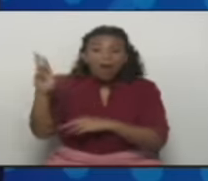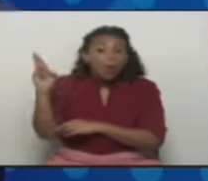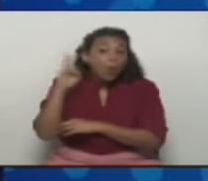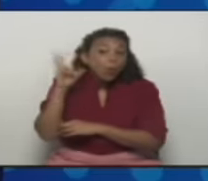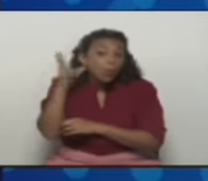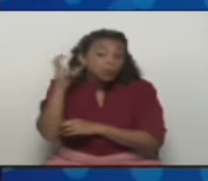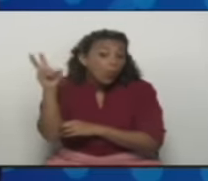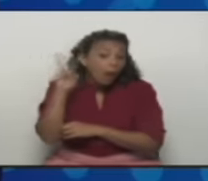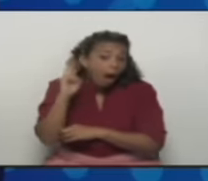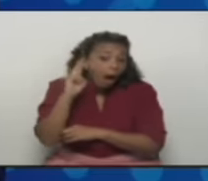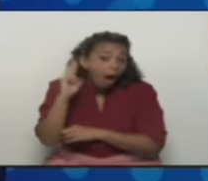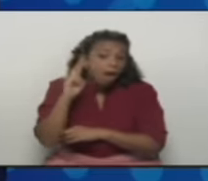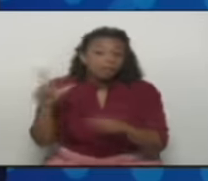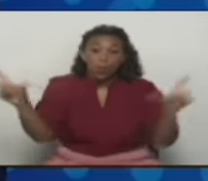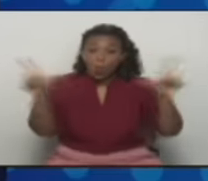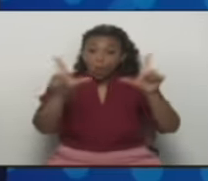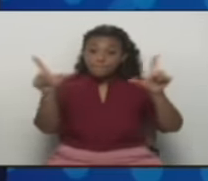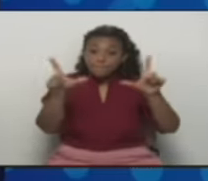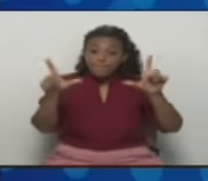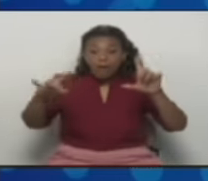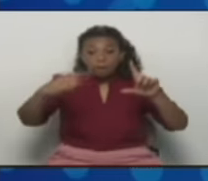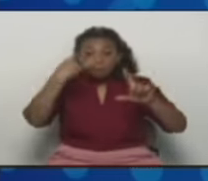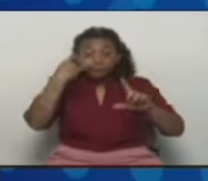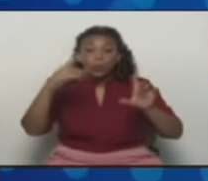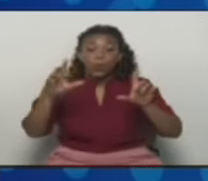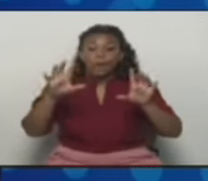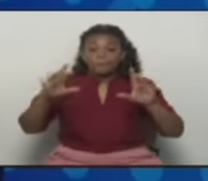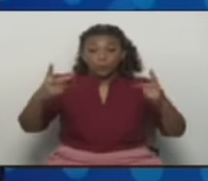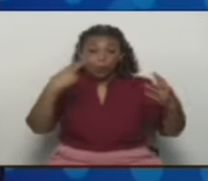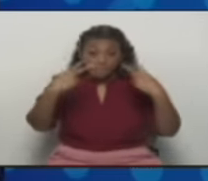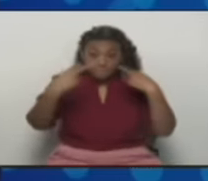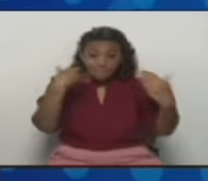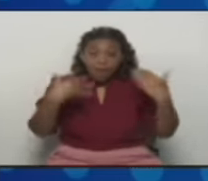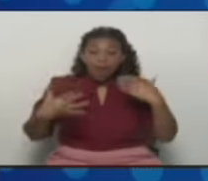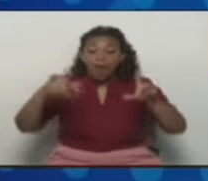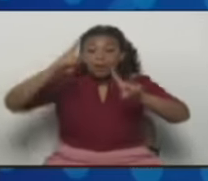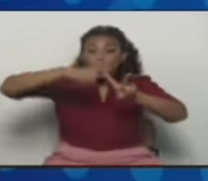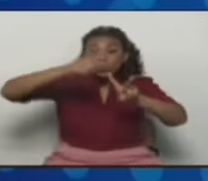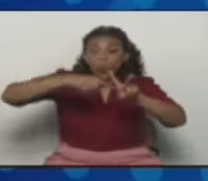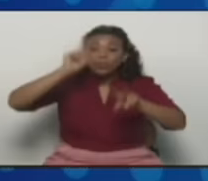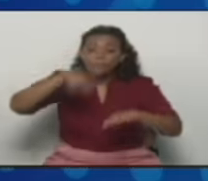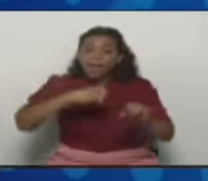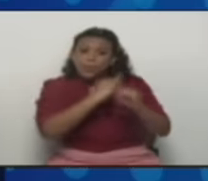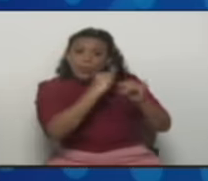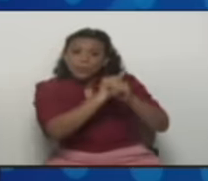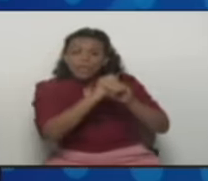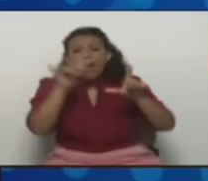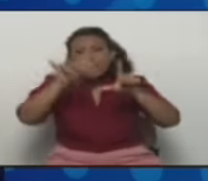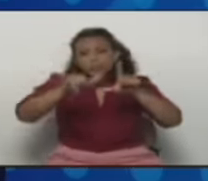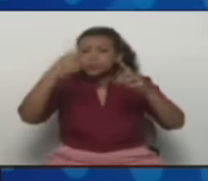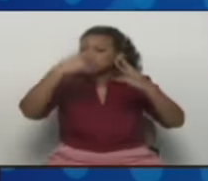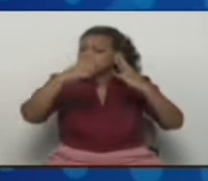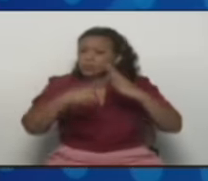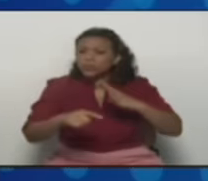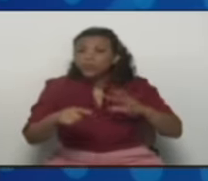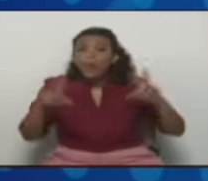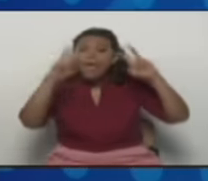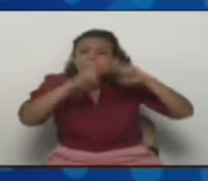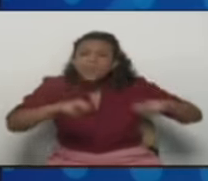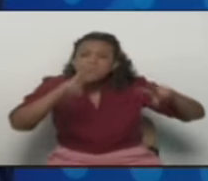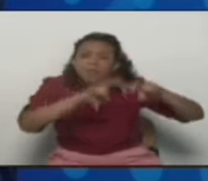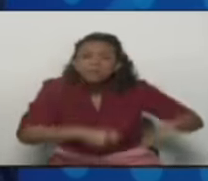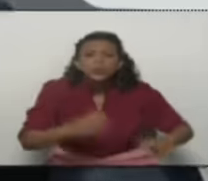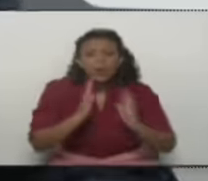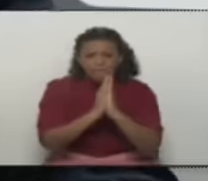nos oyen por radio, nos ven por televisión y nos ven por las redes sociales, toda su investigación. Bienvenido,